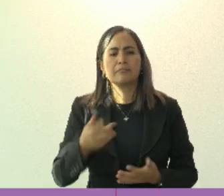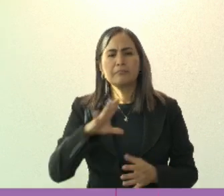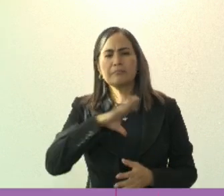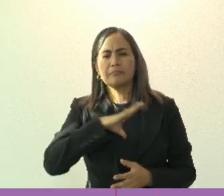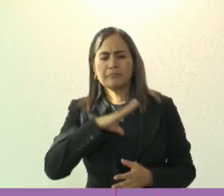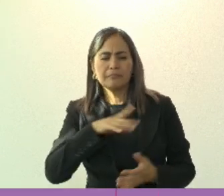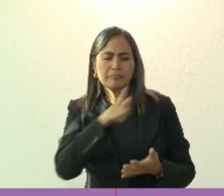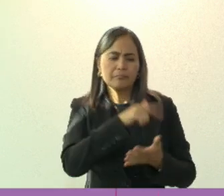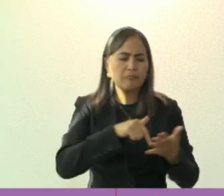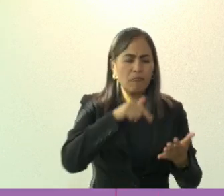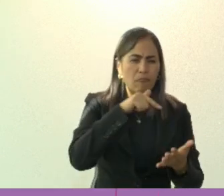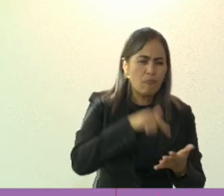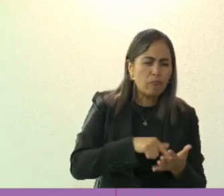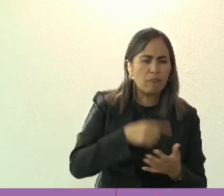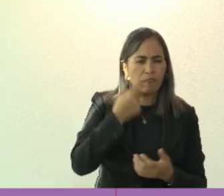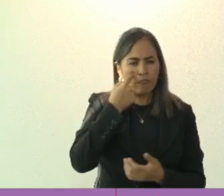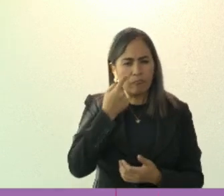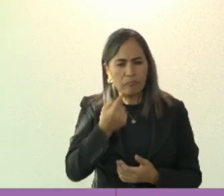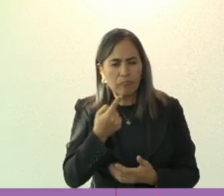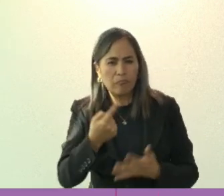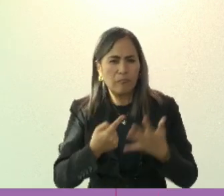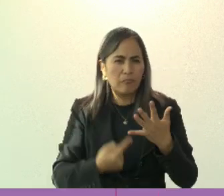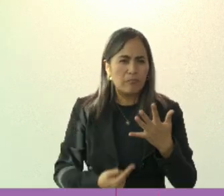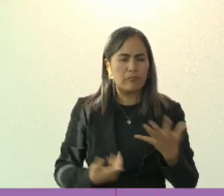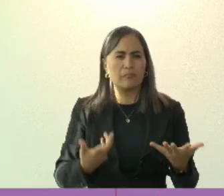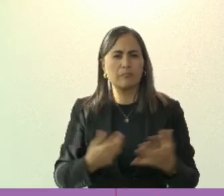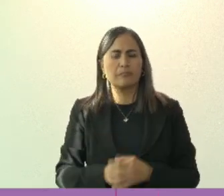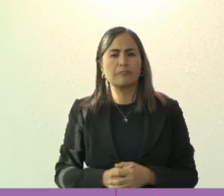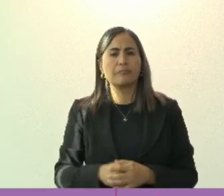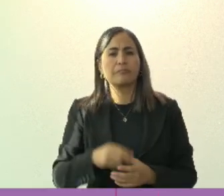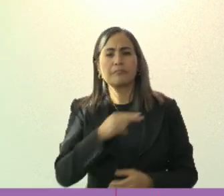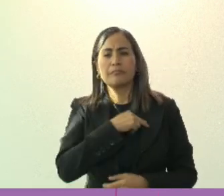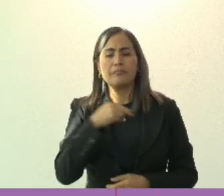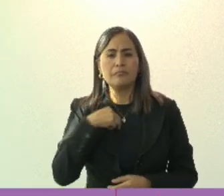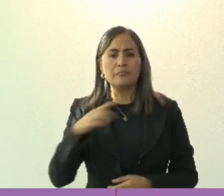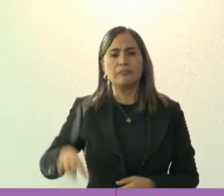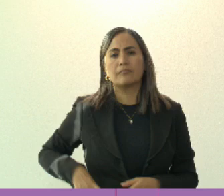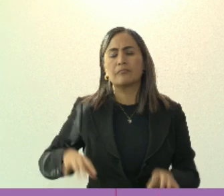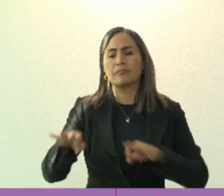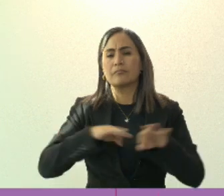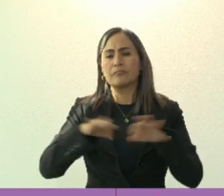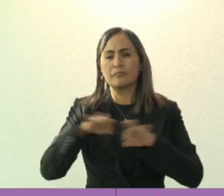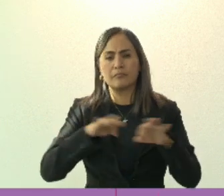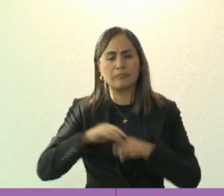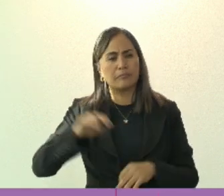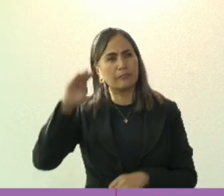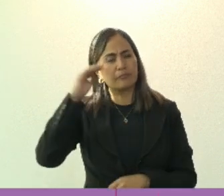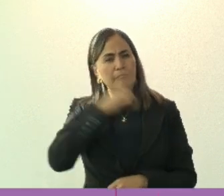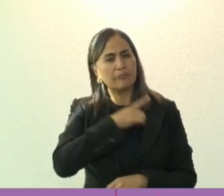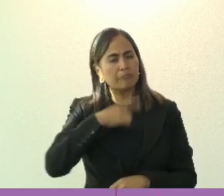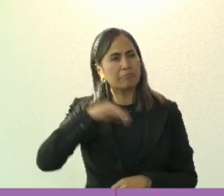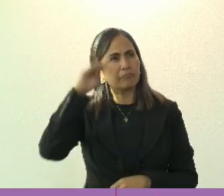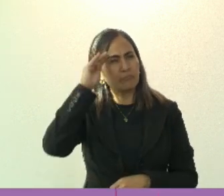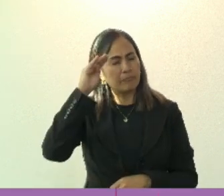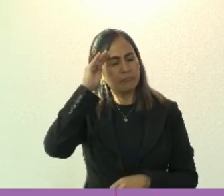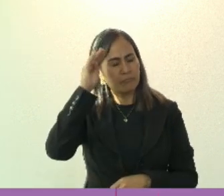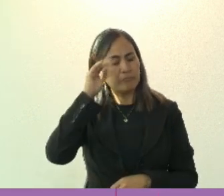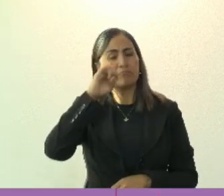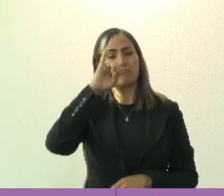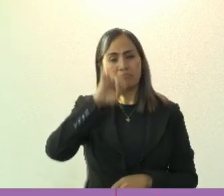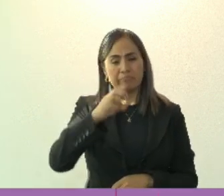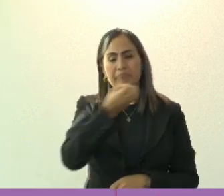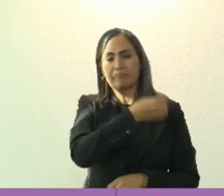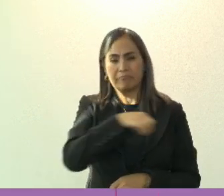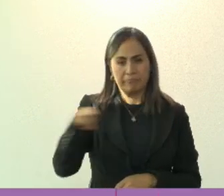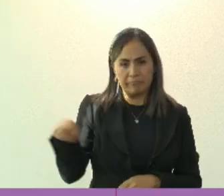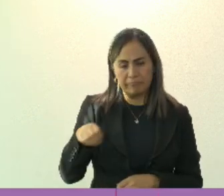observatorios, porque como servidores públicos tenemos que tomar conciencia de que es nuestra obligación